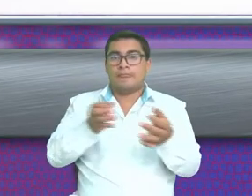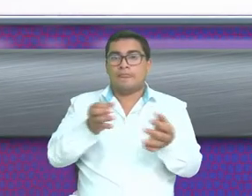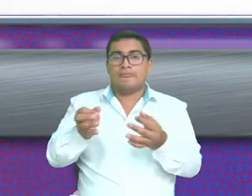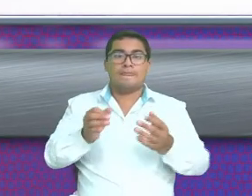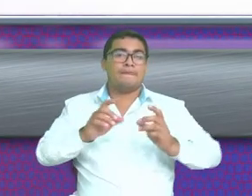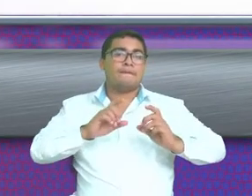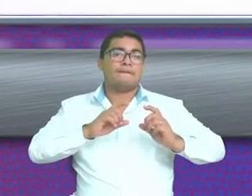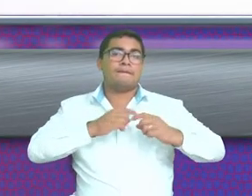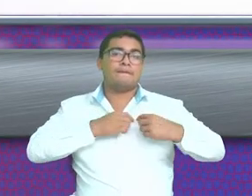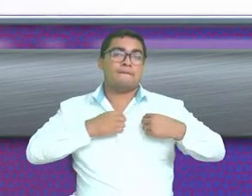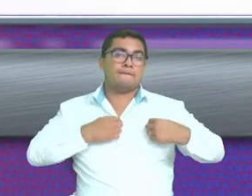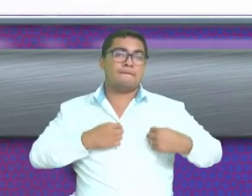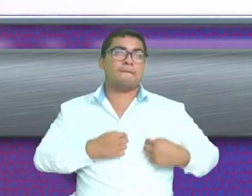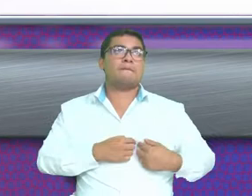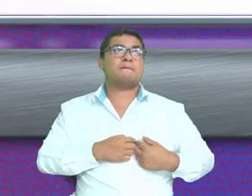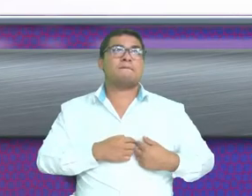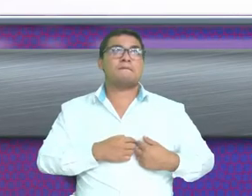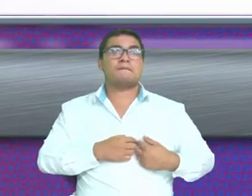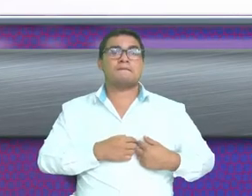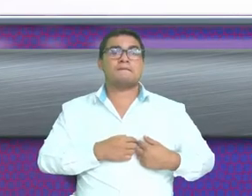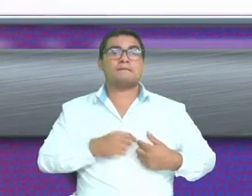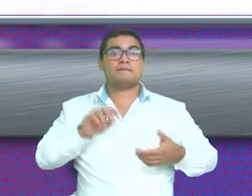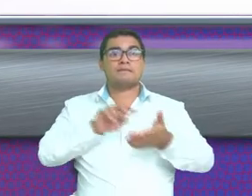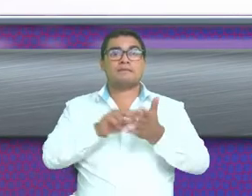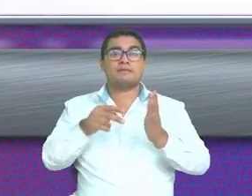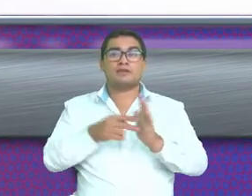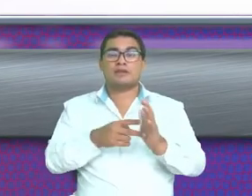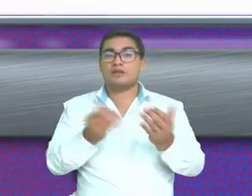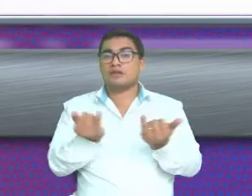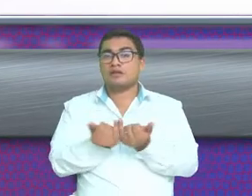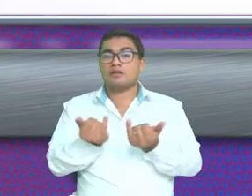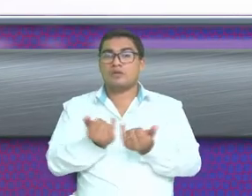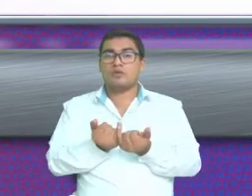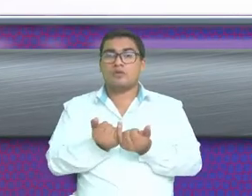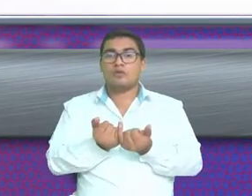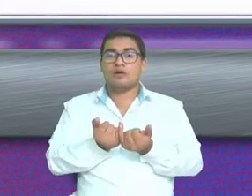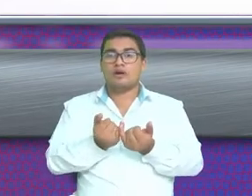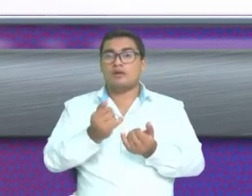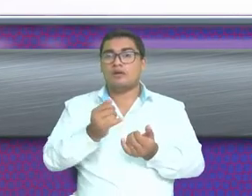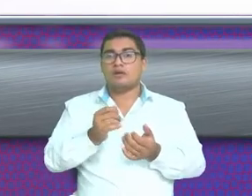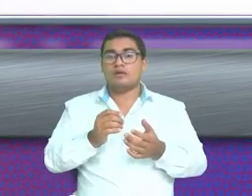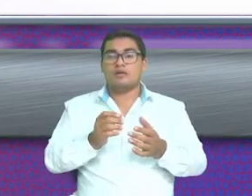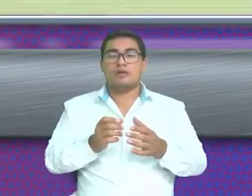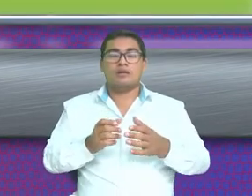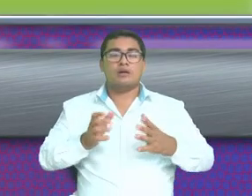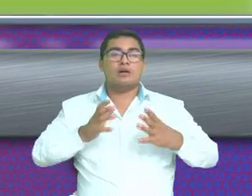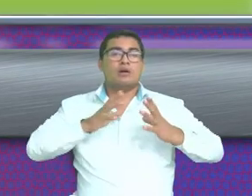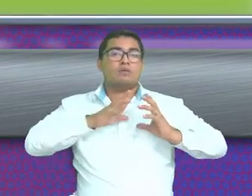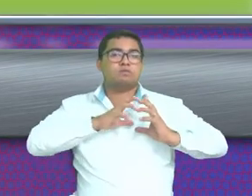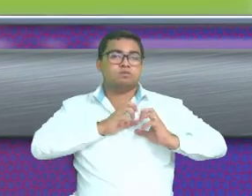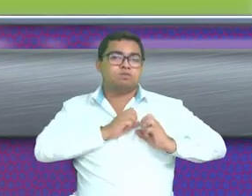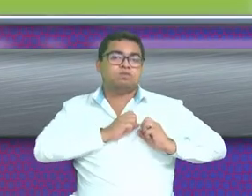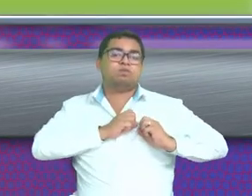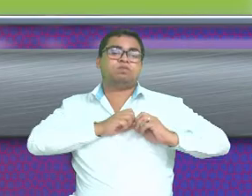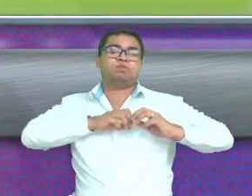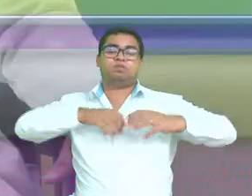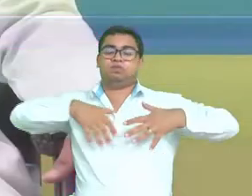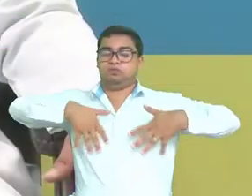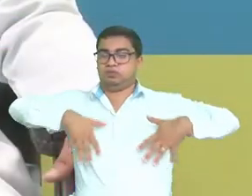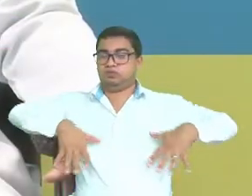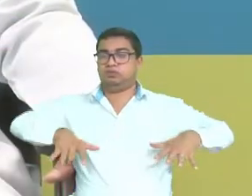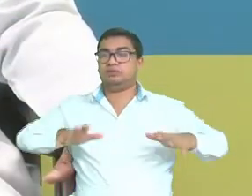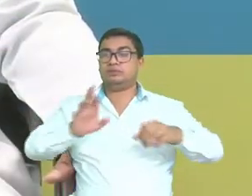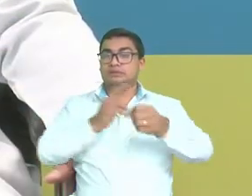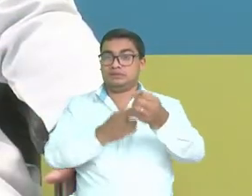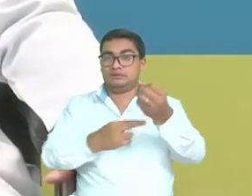corazón, lo definiríamos como una bomba muscular que genera presión y que desplaza una